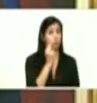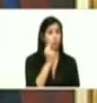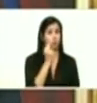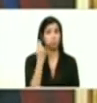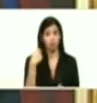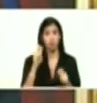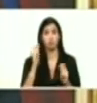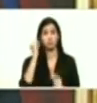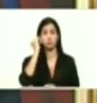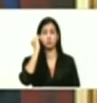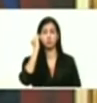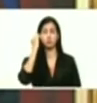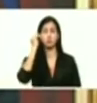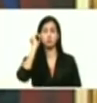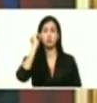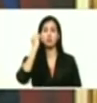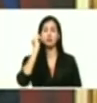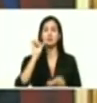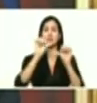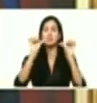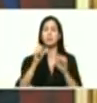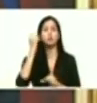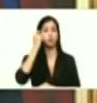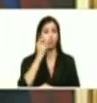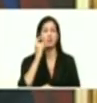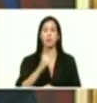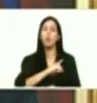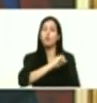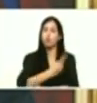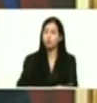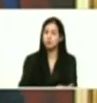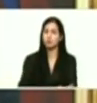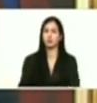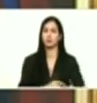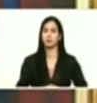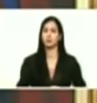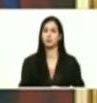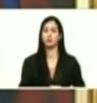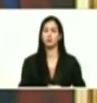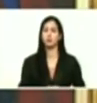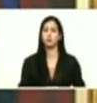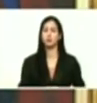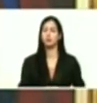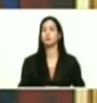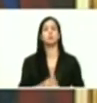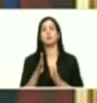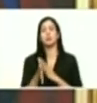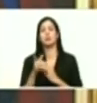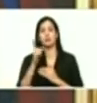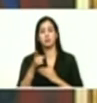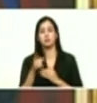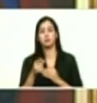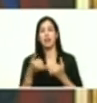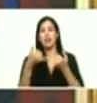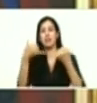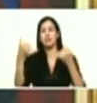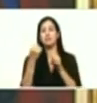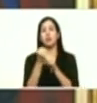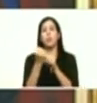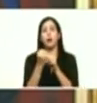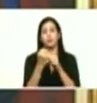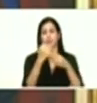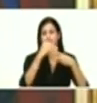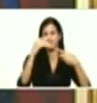el sistema sucre el sistema sucre hay que repotenciarlo en este marco hay que repotenciarlo en el marco de estas líneas de trabajo